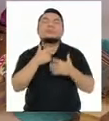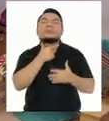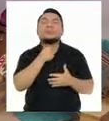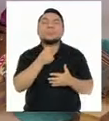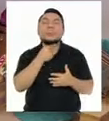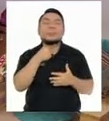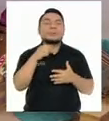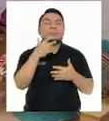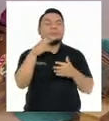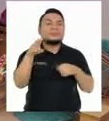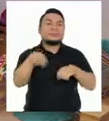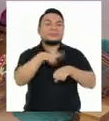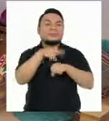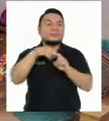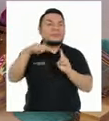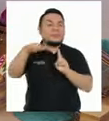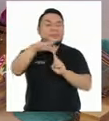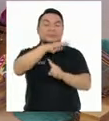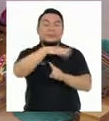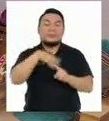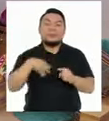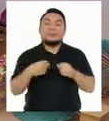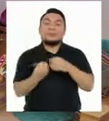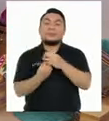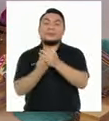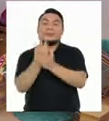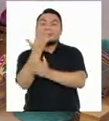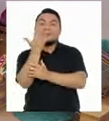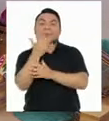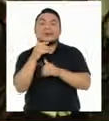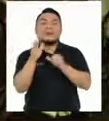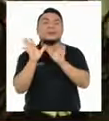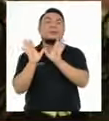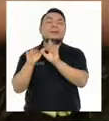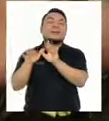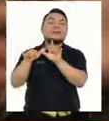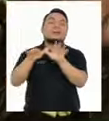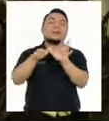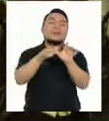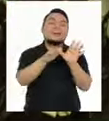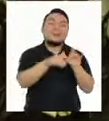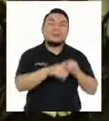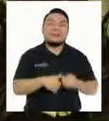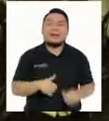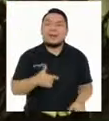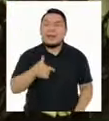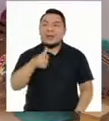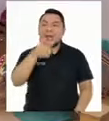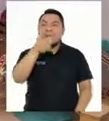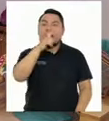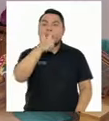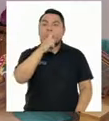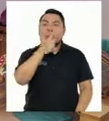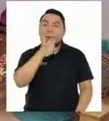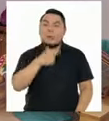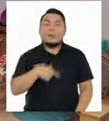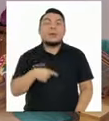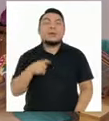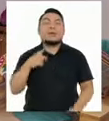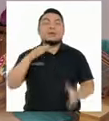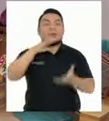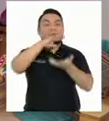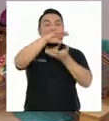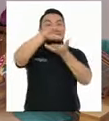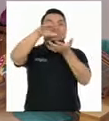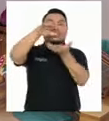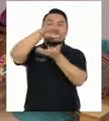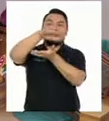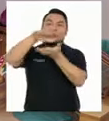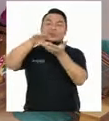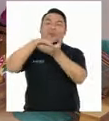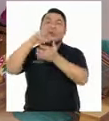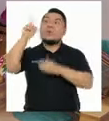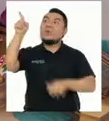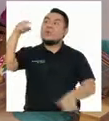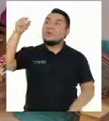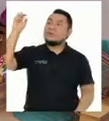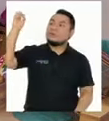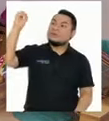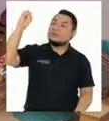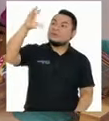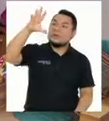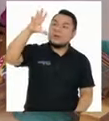naturaleza. Hojas, mariposas, agua, nubes,